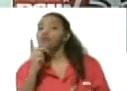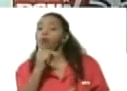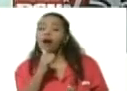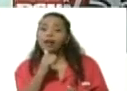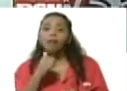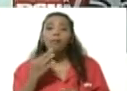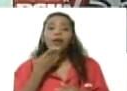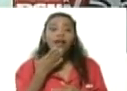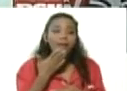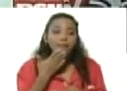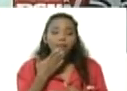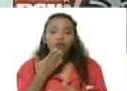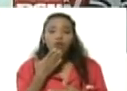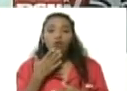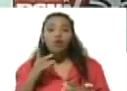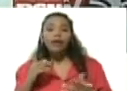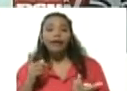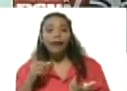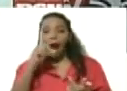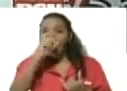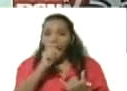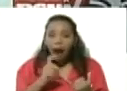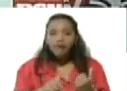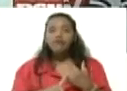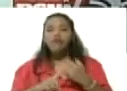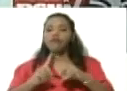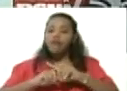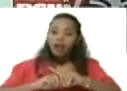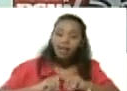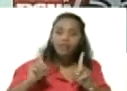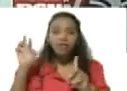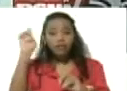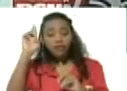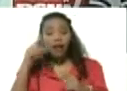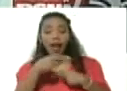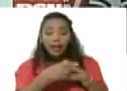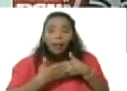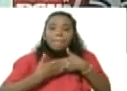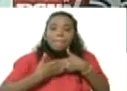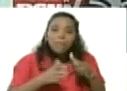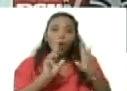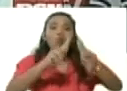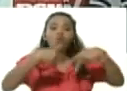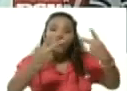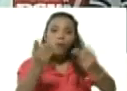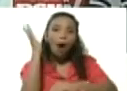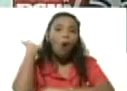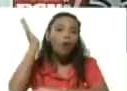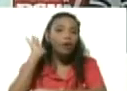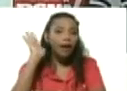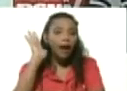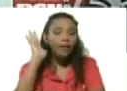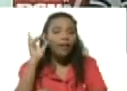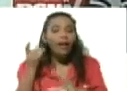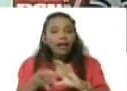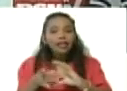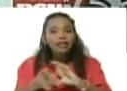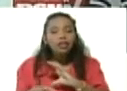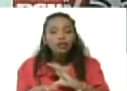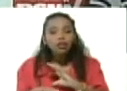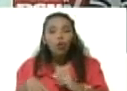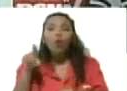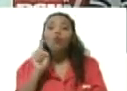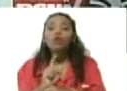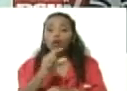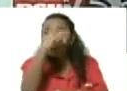su carnet porque no tenían la edad, por distintas razones, se abre esta nueva jornada de carnetización del partido el